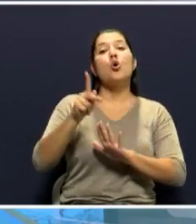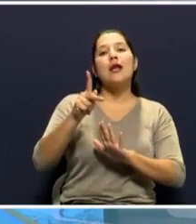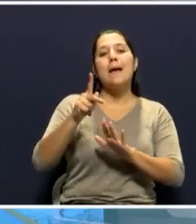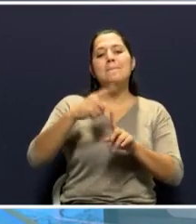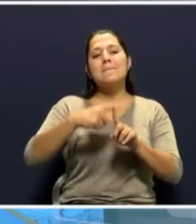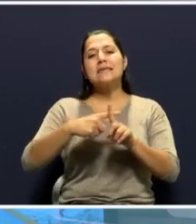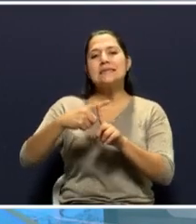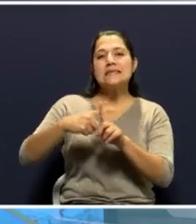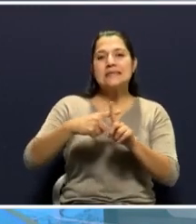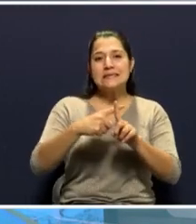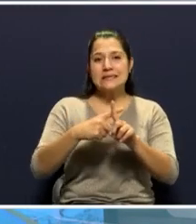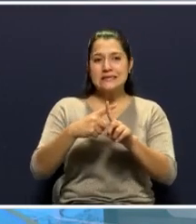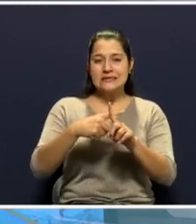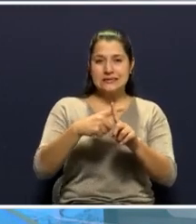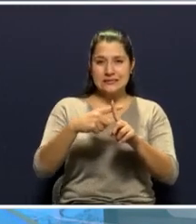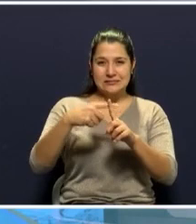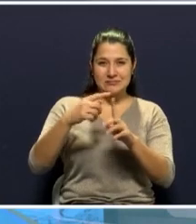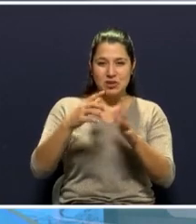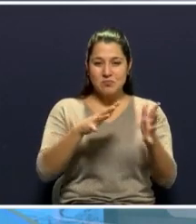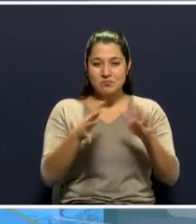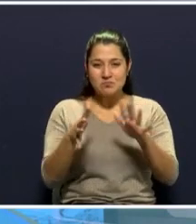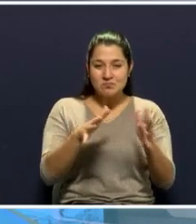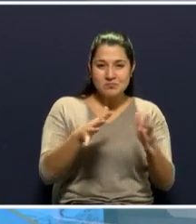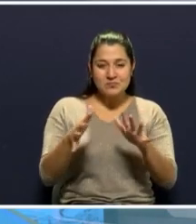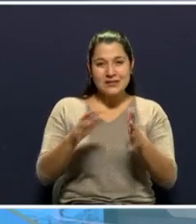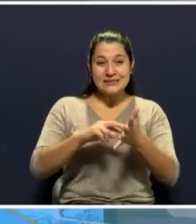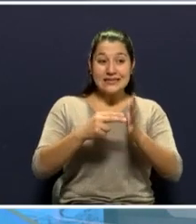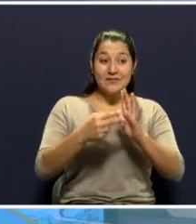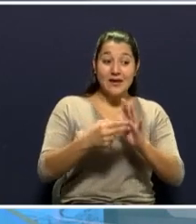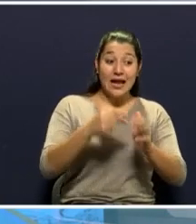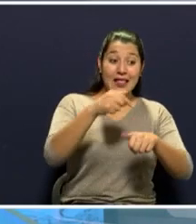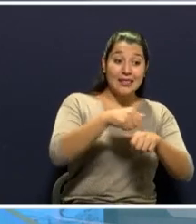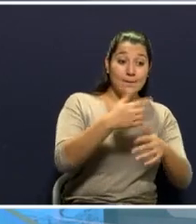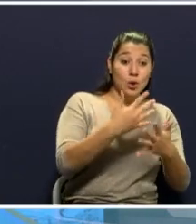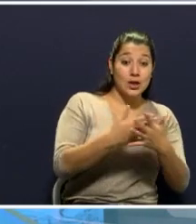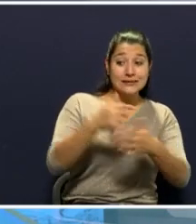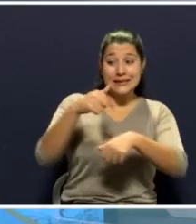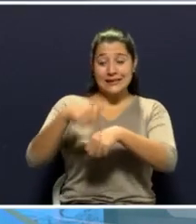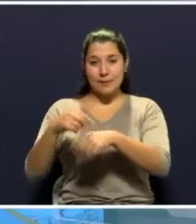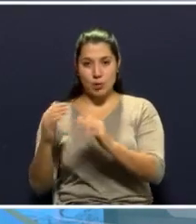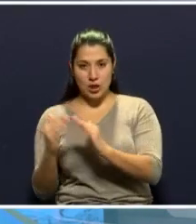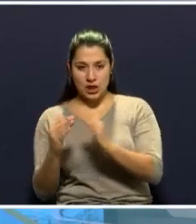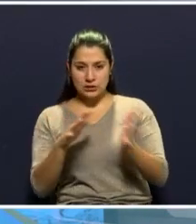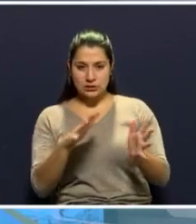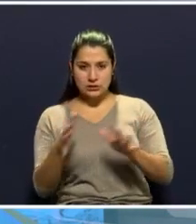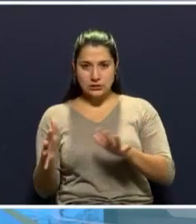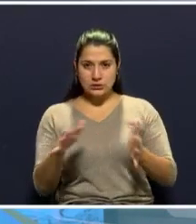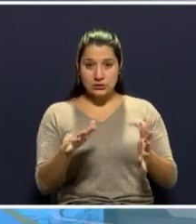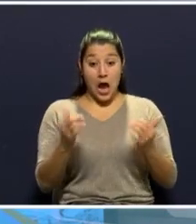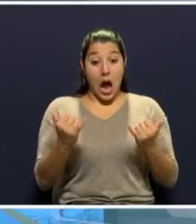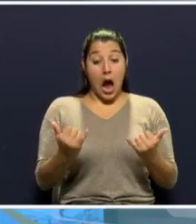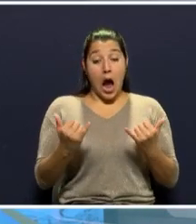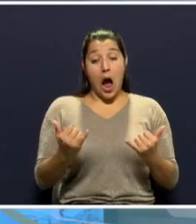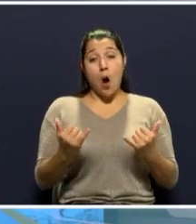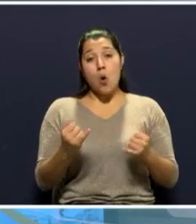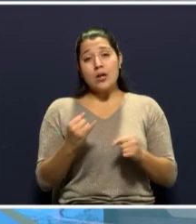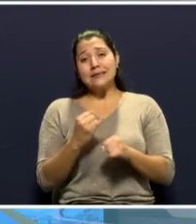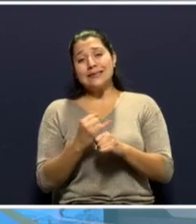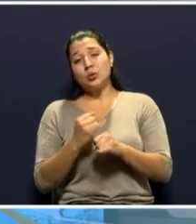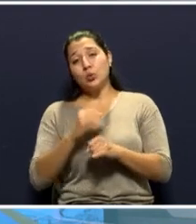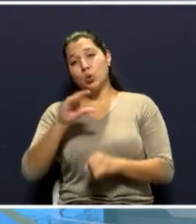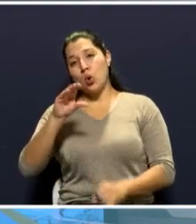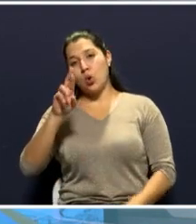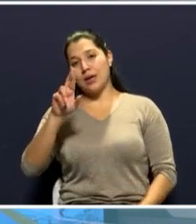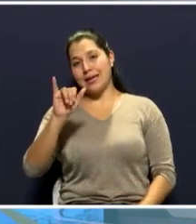semi-institucional. Por ahora, el Instituto Nacional de Criminología realiza las valoraciones para determinar cuántas son